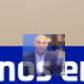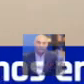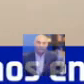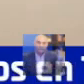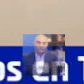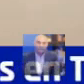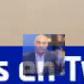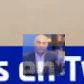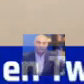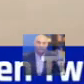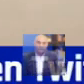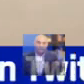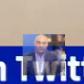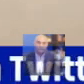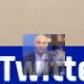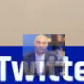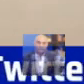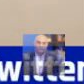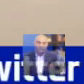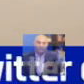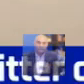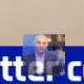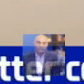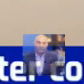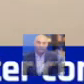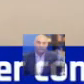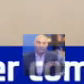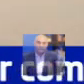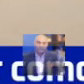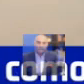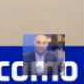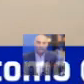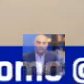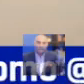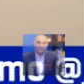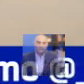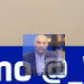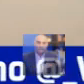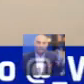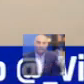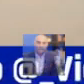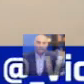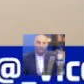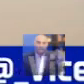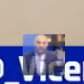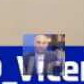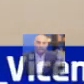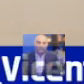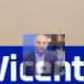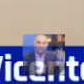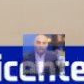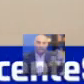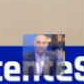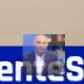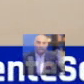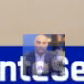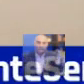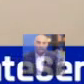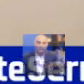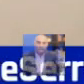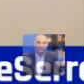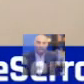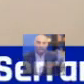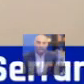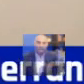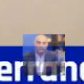miembro de esta familia sin censura, hoy con sus planteamientos deja la víbora chillando en la mañanera, aunque debo de decir, Ricardo,